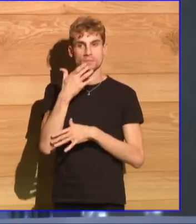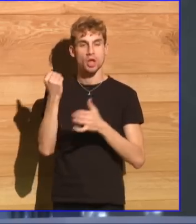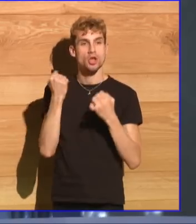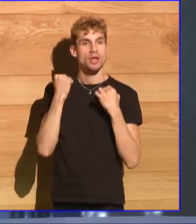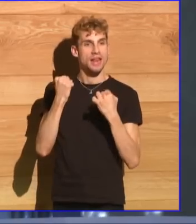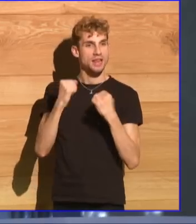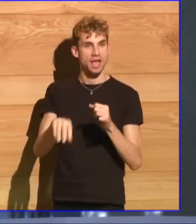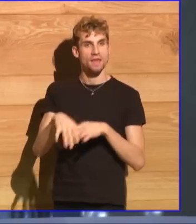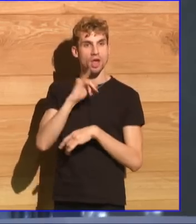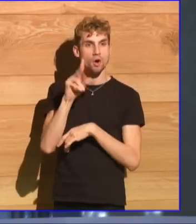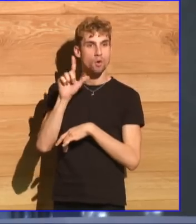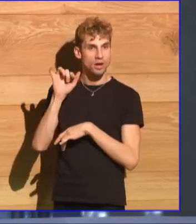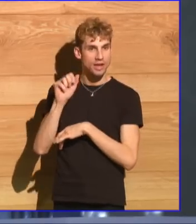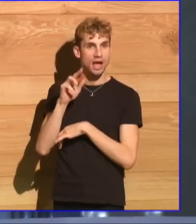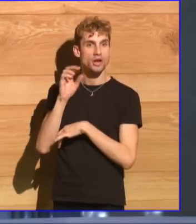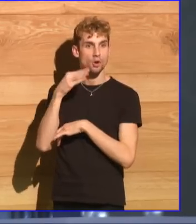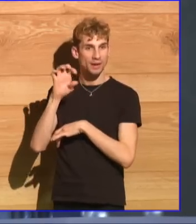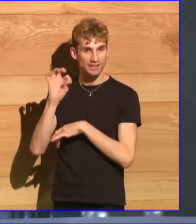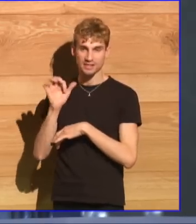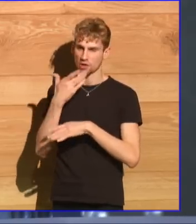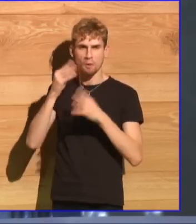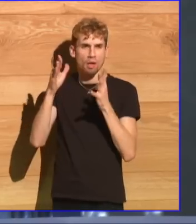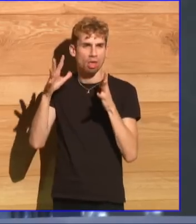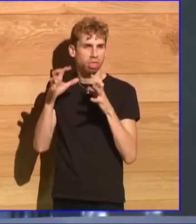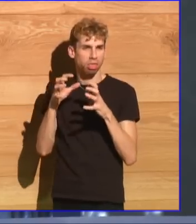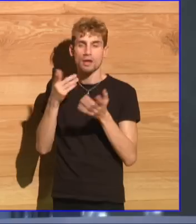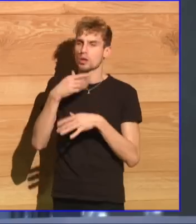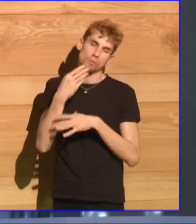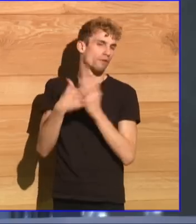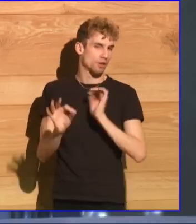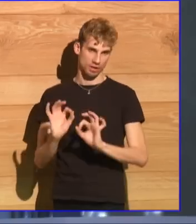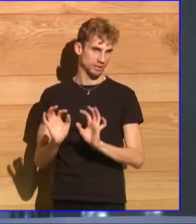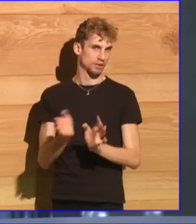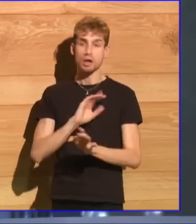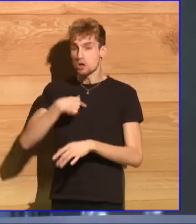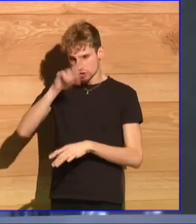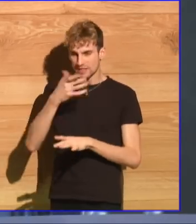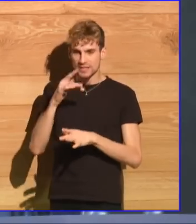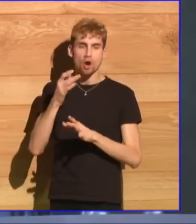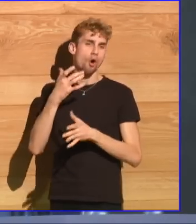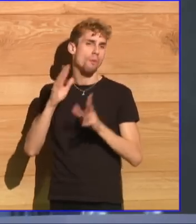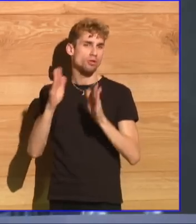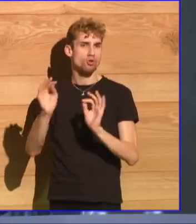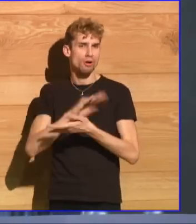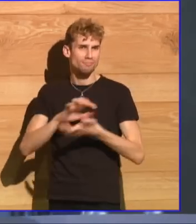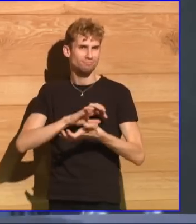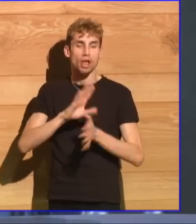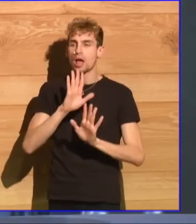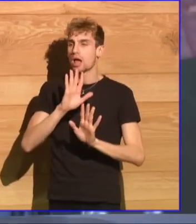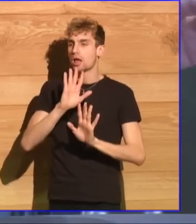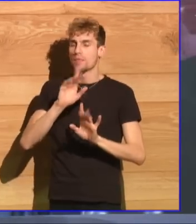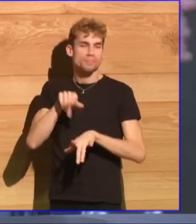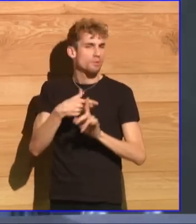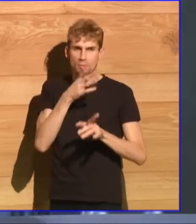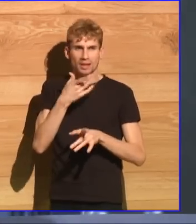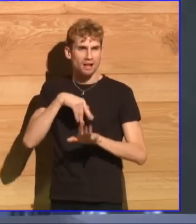Roberts es bastante apagada. No, ya es un error en la película de No casting. sé si de es un todo. error o estaba pasando por un momento... Da igual, porque al final contaminas estas cosas que sabes de lo